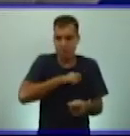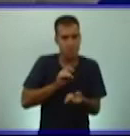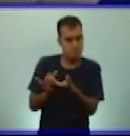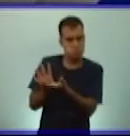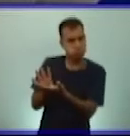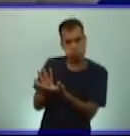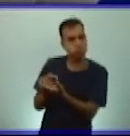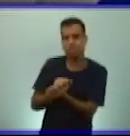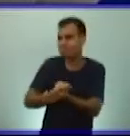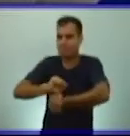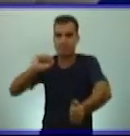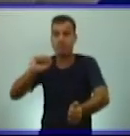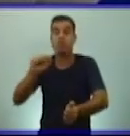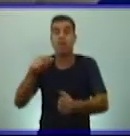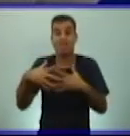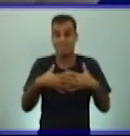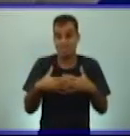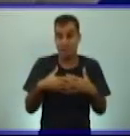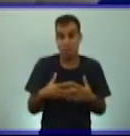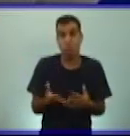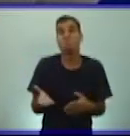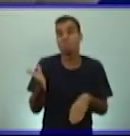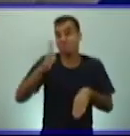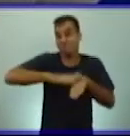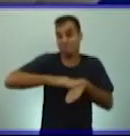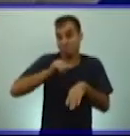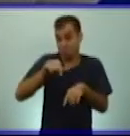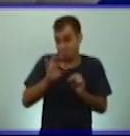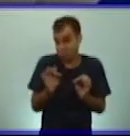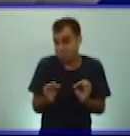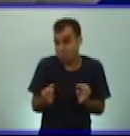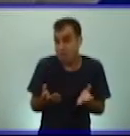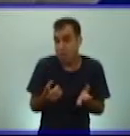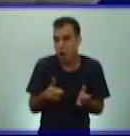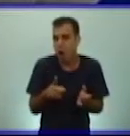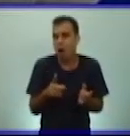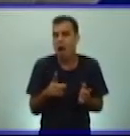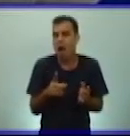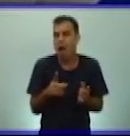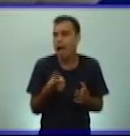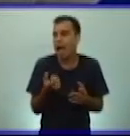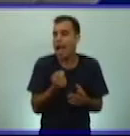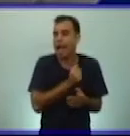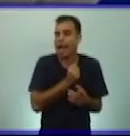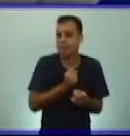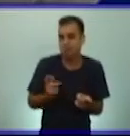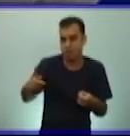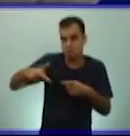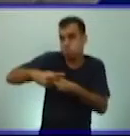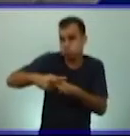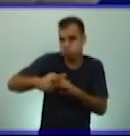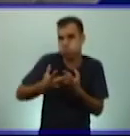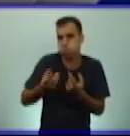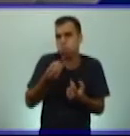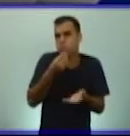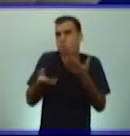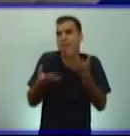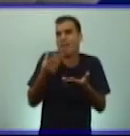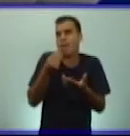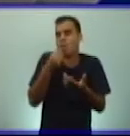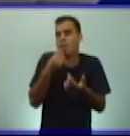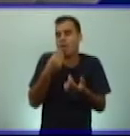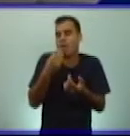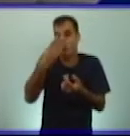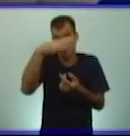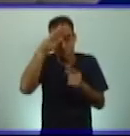pretexto de aquel pretendido fatalismo geográfico, con lo cual trabajaban para paralizar cualquier intento de proclamar y sostener la